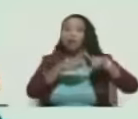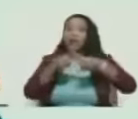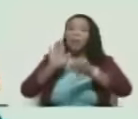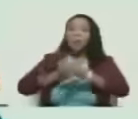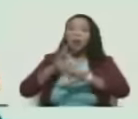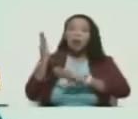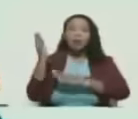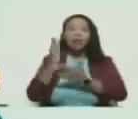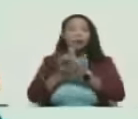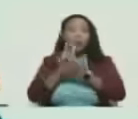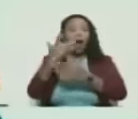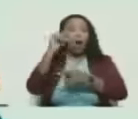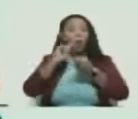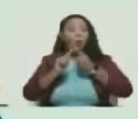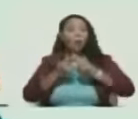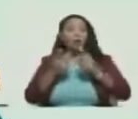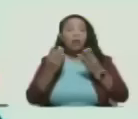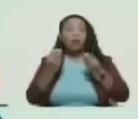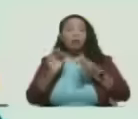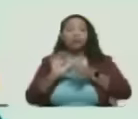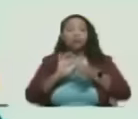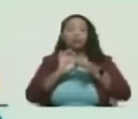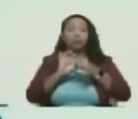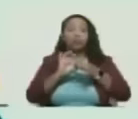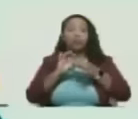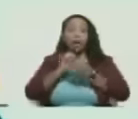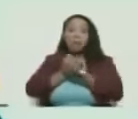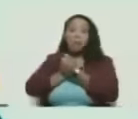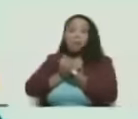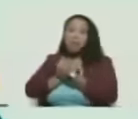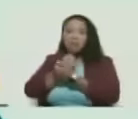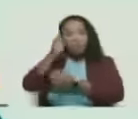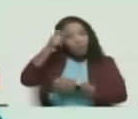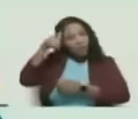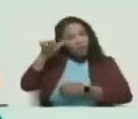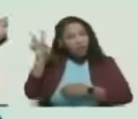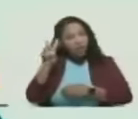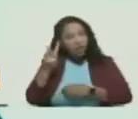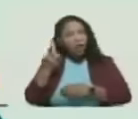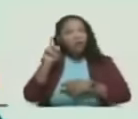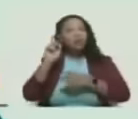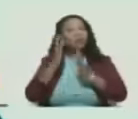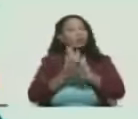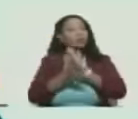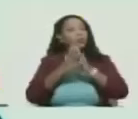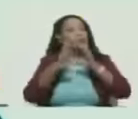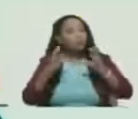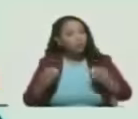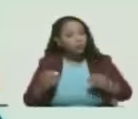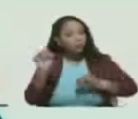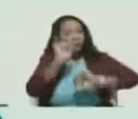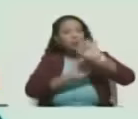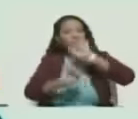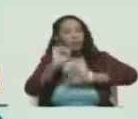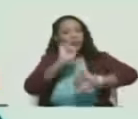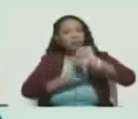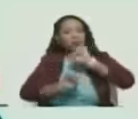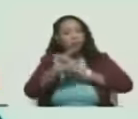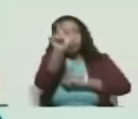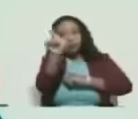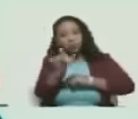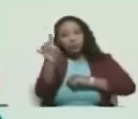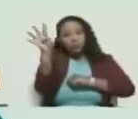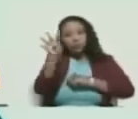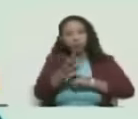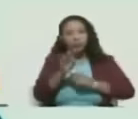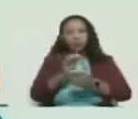siempre hay cosas que nos unen mucho más y el amor a nuestro país es una de ellas, y sobre todo la defensa de nuestra Guayana